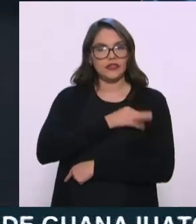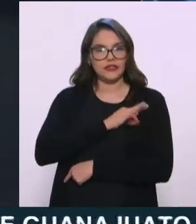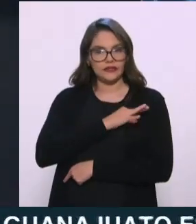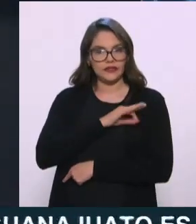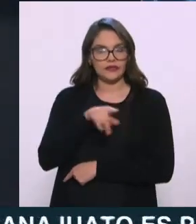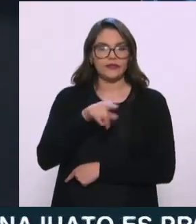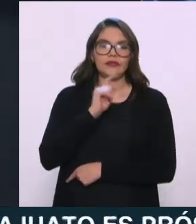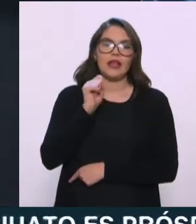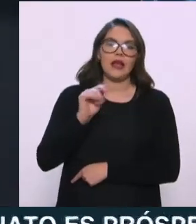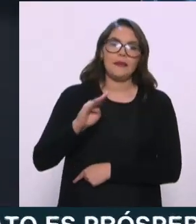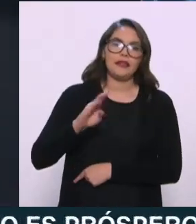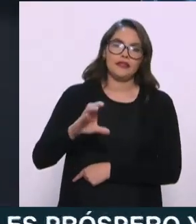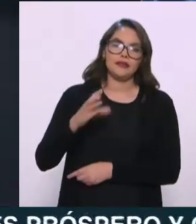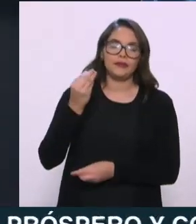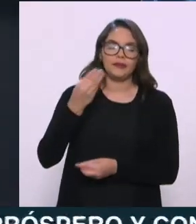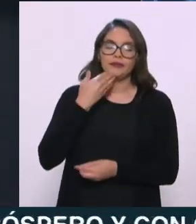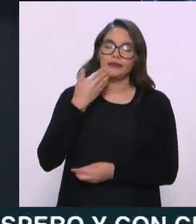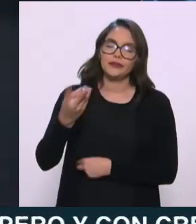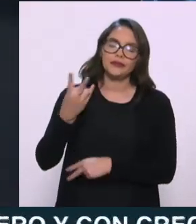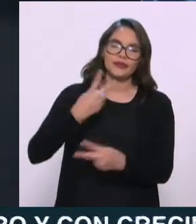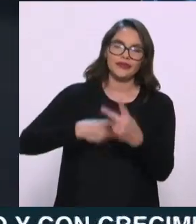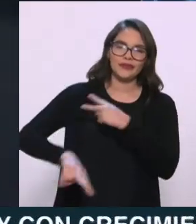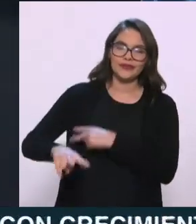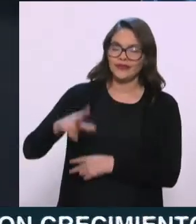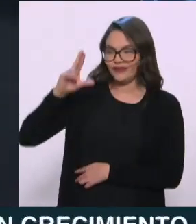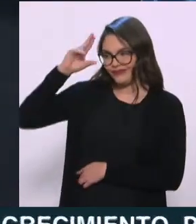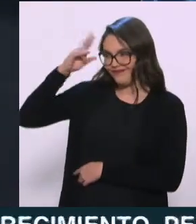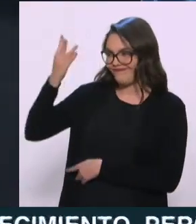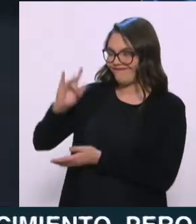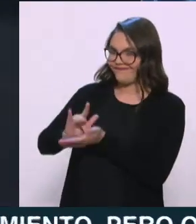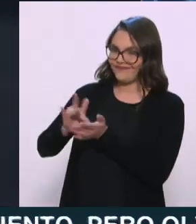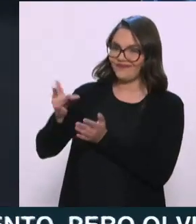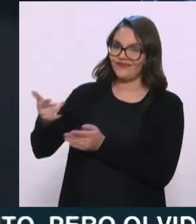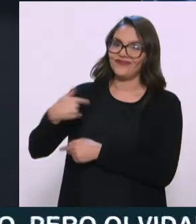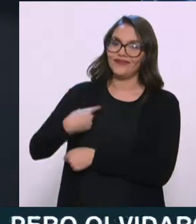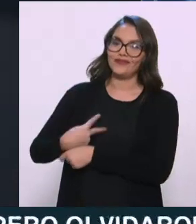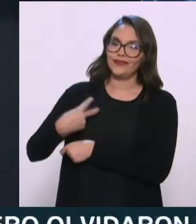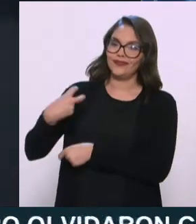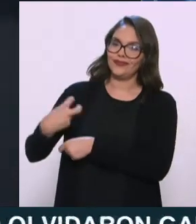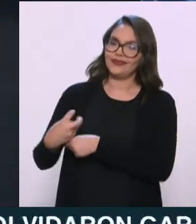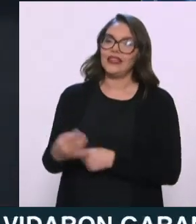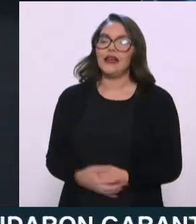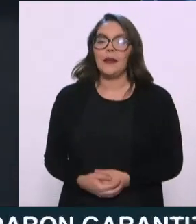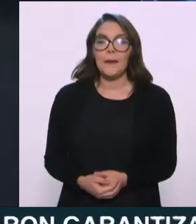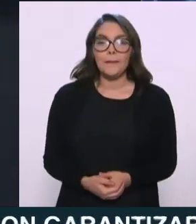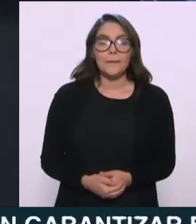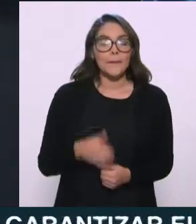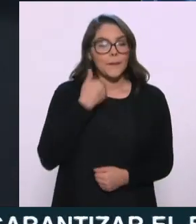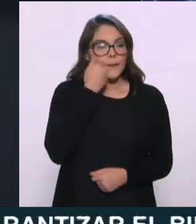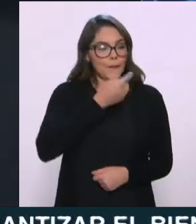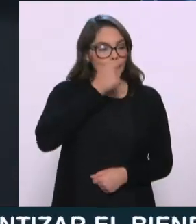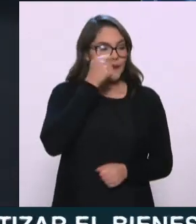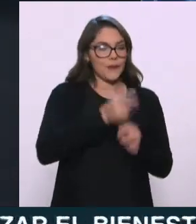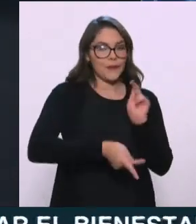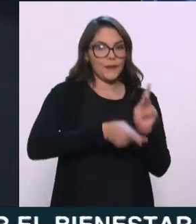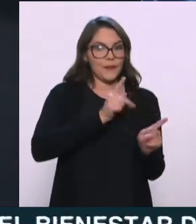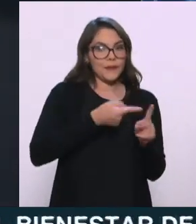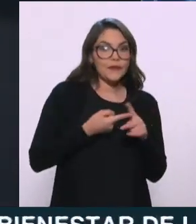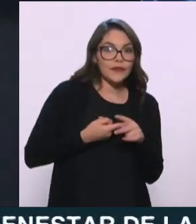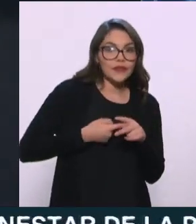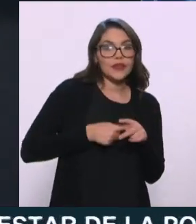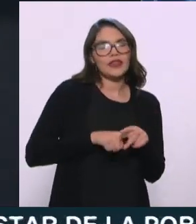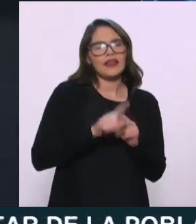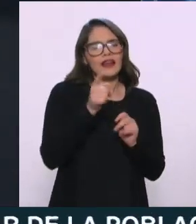Muchas gracias por acompañarnos. Bienvenida a Capital 21. No, gracias a ustedes por la invitación. Gracias. Doctora, nos gustaría iniciar esta charla, esta conversación con usted y que